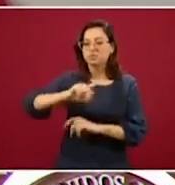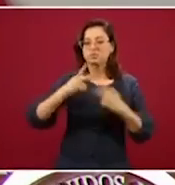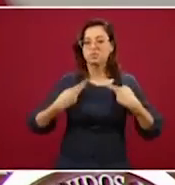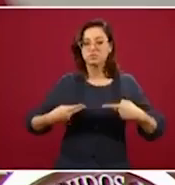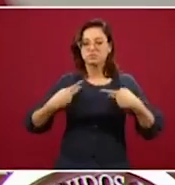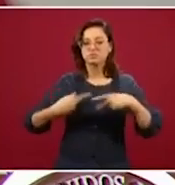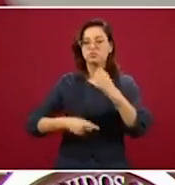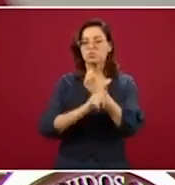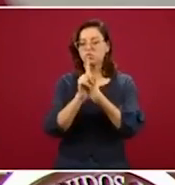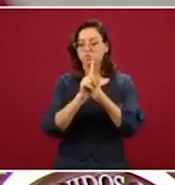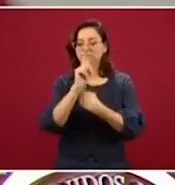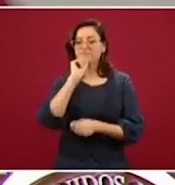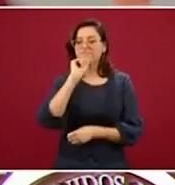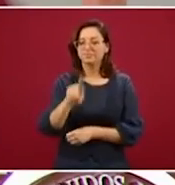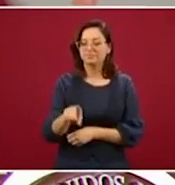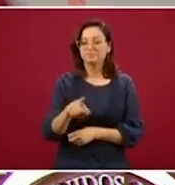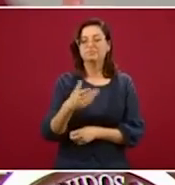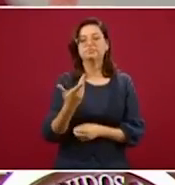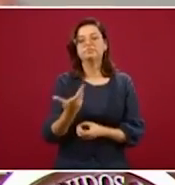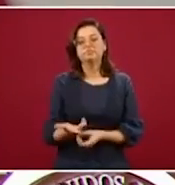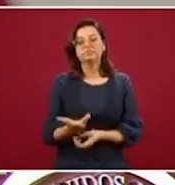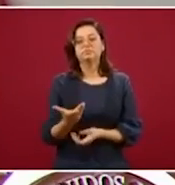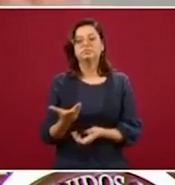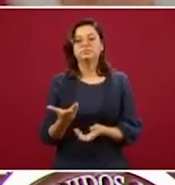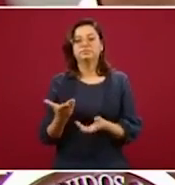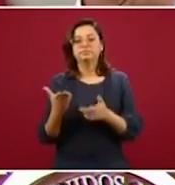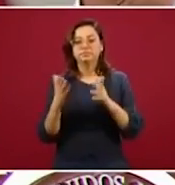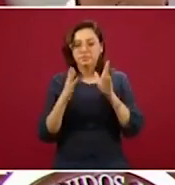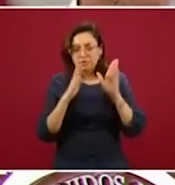muchos problemas. Entonces, estamos enfocando